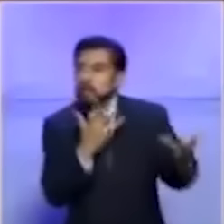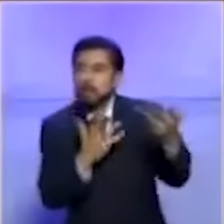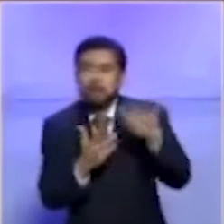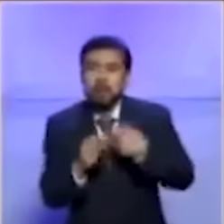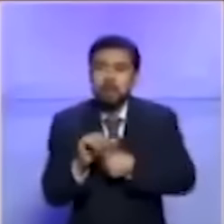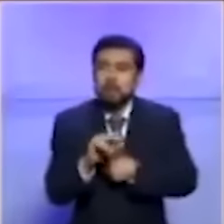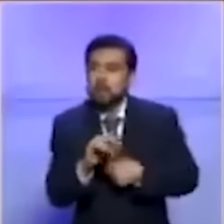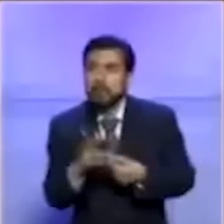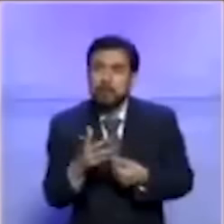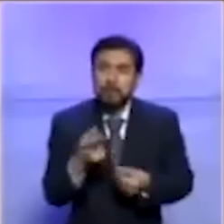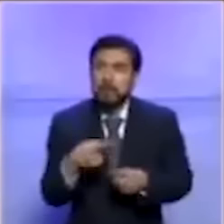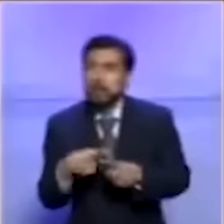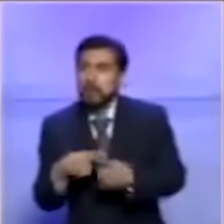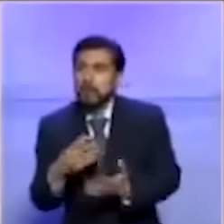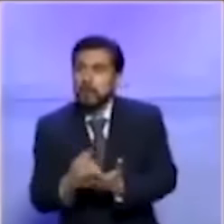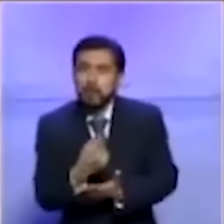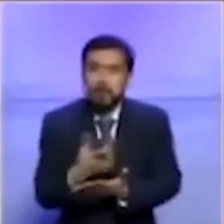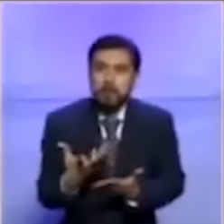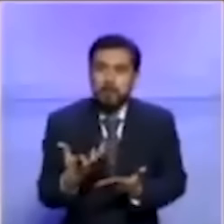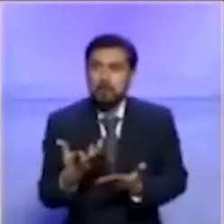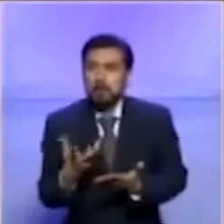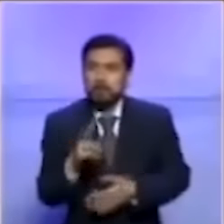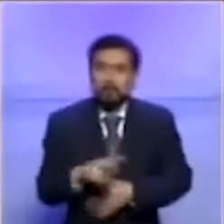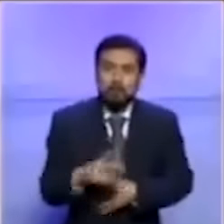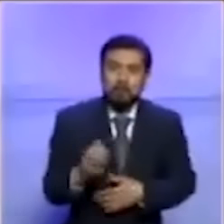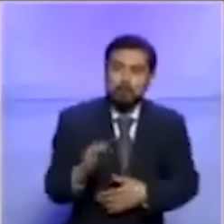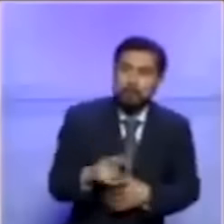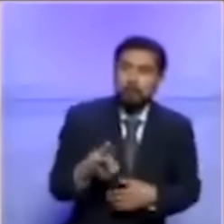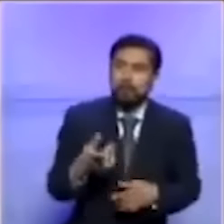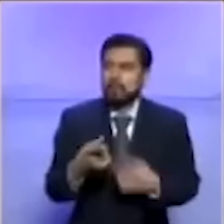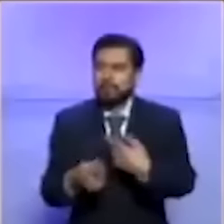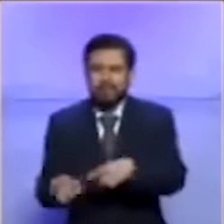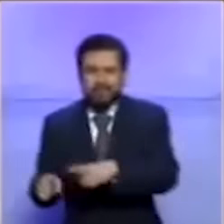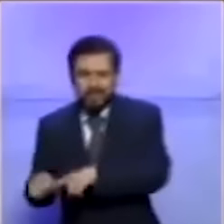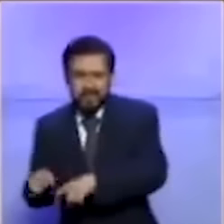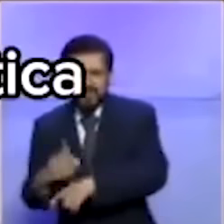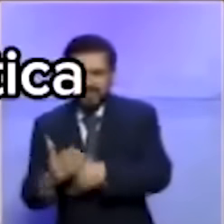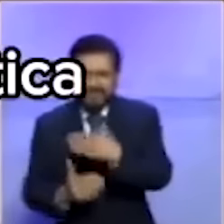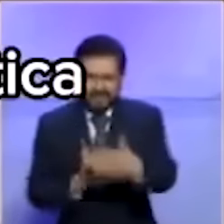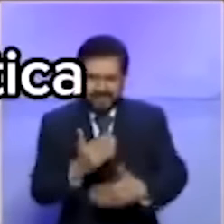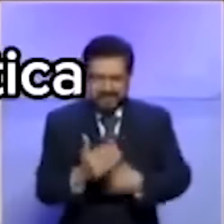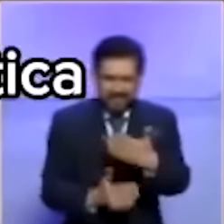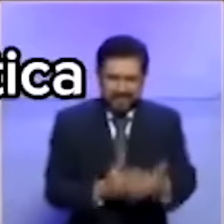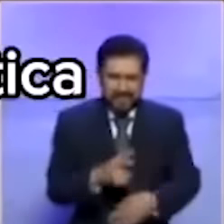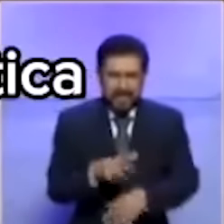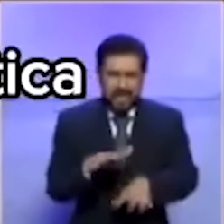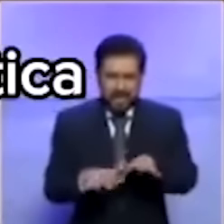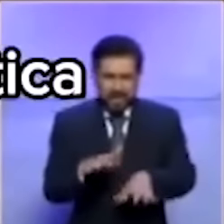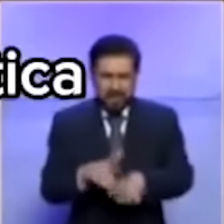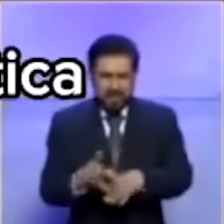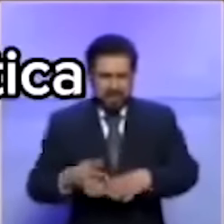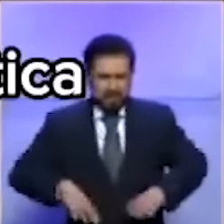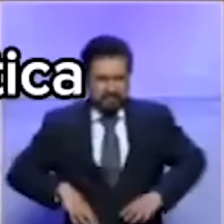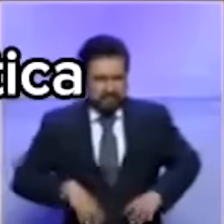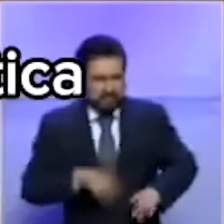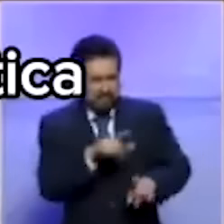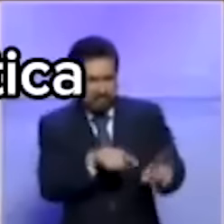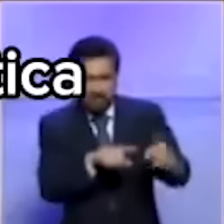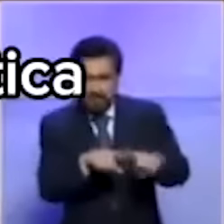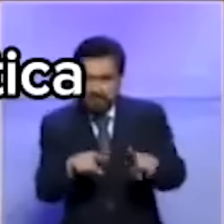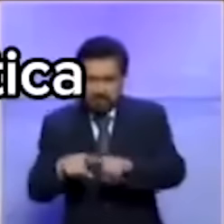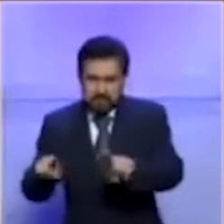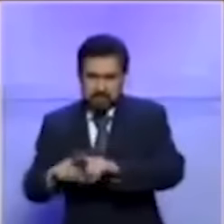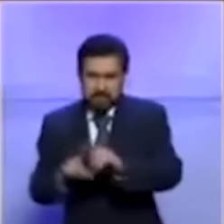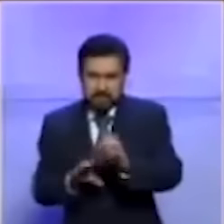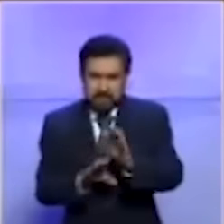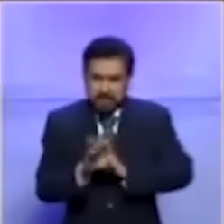atrapa los actores políticos en estructuras de interacción en las que las actitudes contrarias a la vida